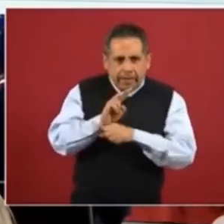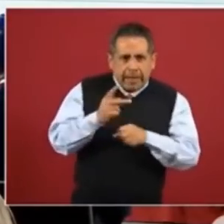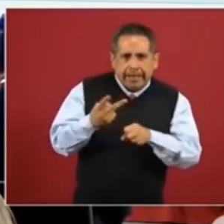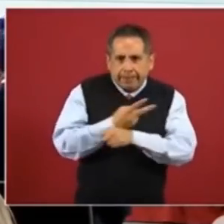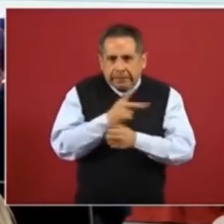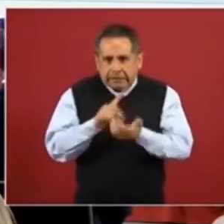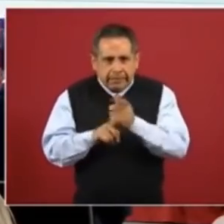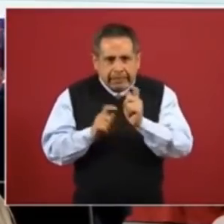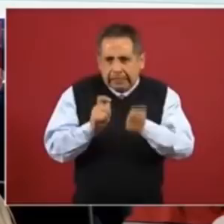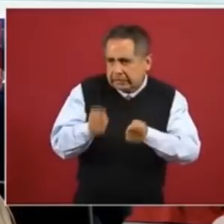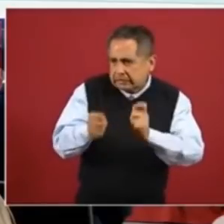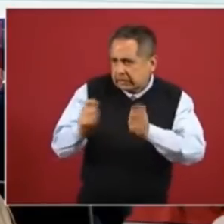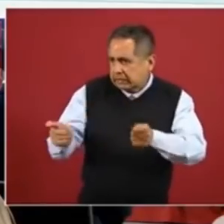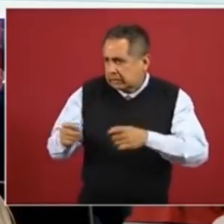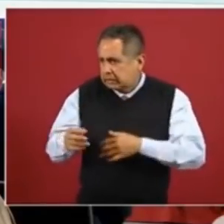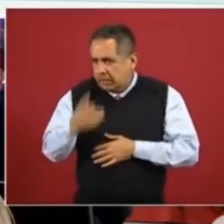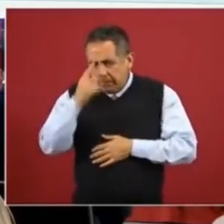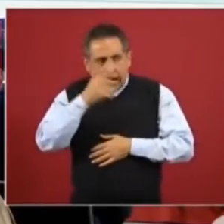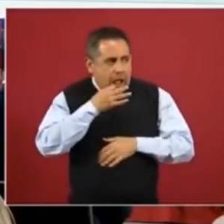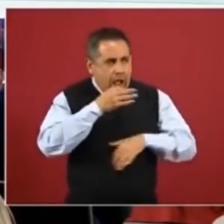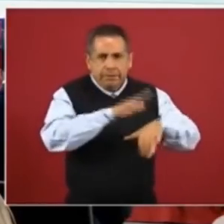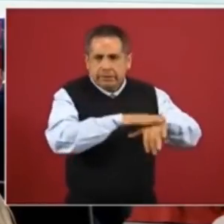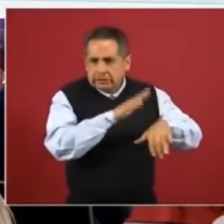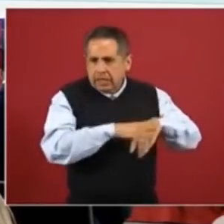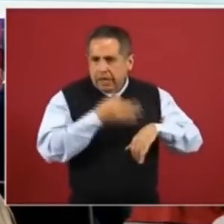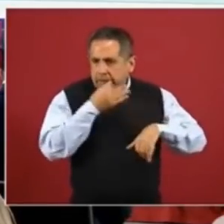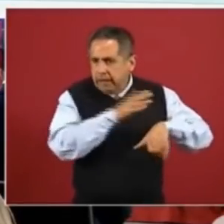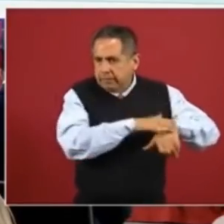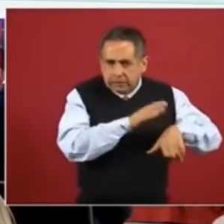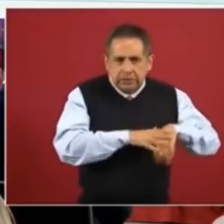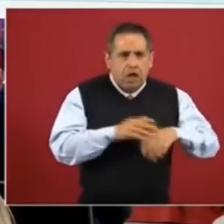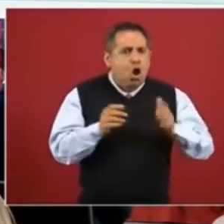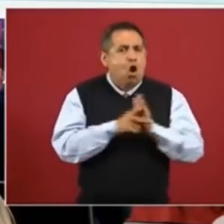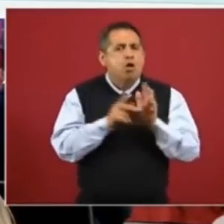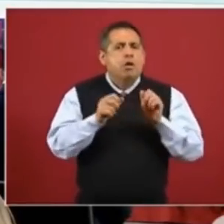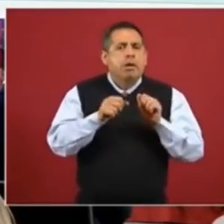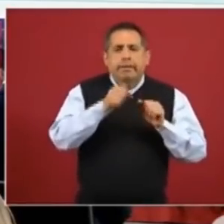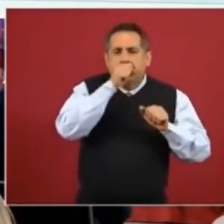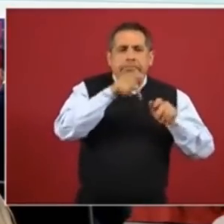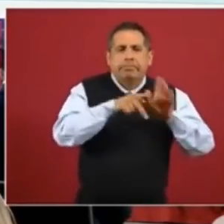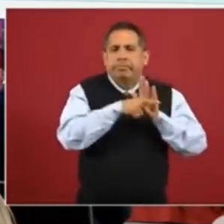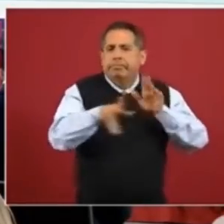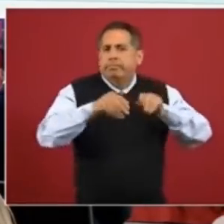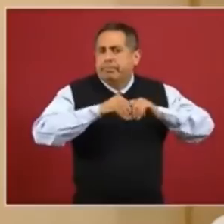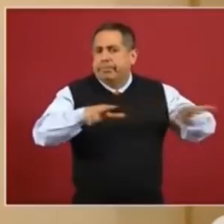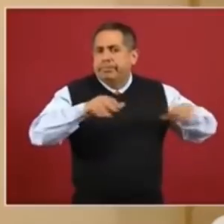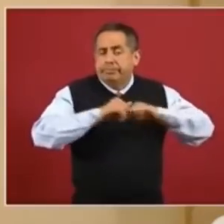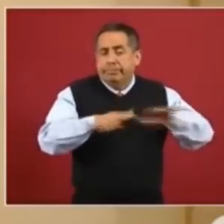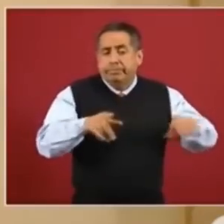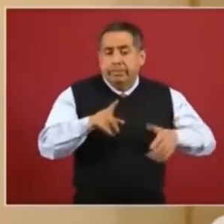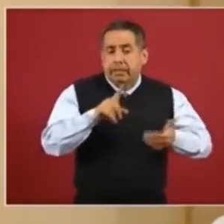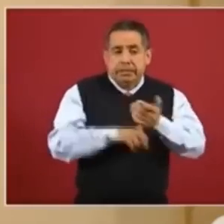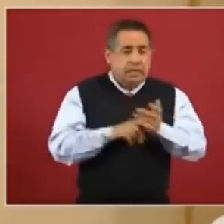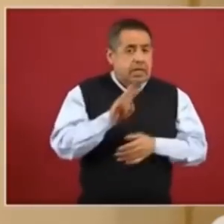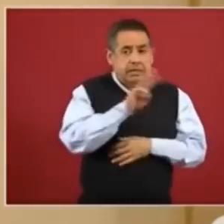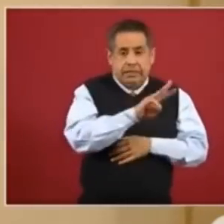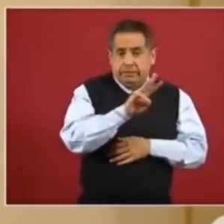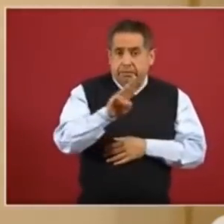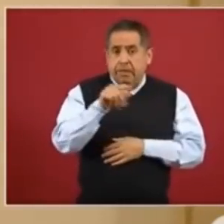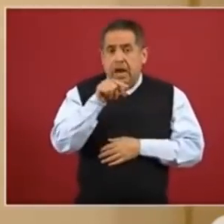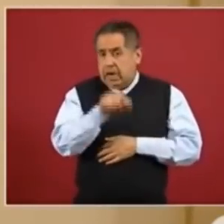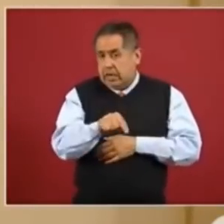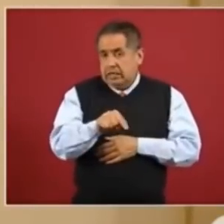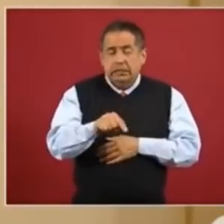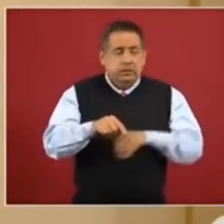para poder darle parte a todos ustedes y al país a través del boletín epidemiológico que se encuentra en la página de la Dirección